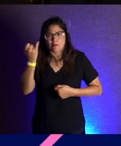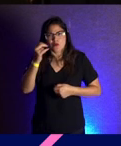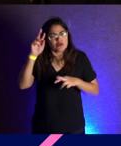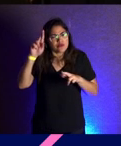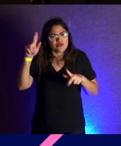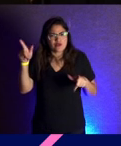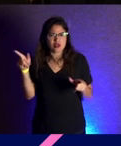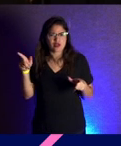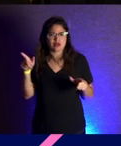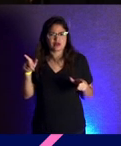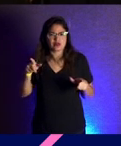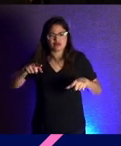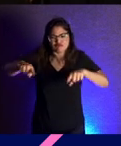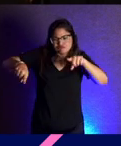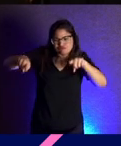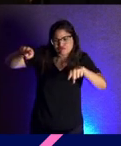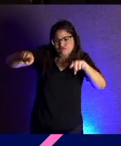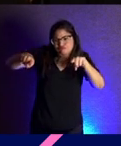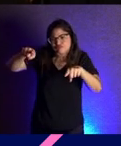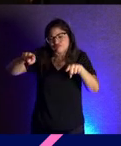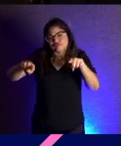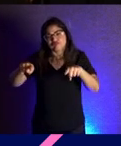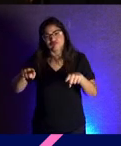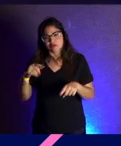diferencia entre subjetividad.